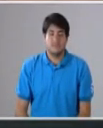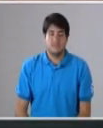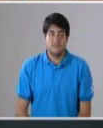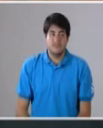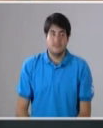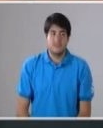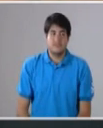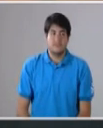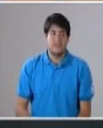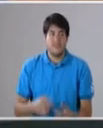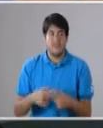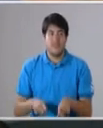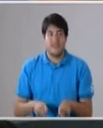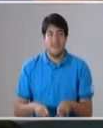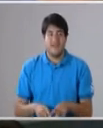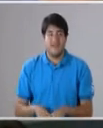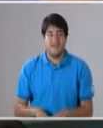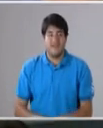Pues si hace el sombrerón.